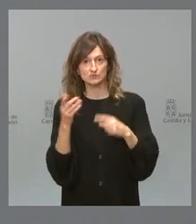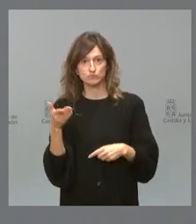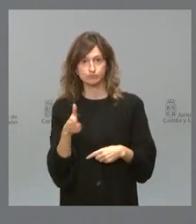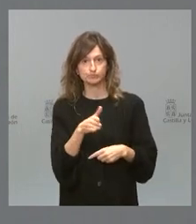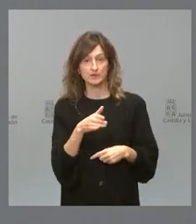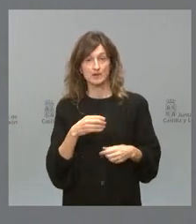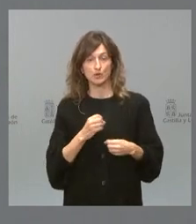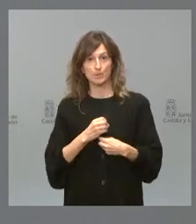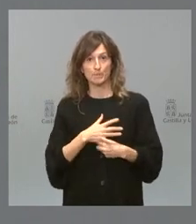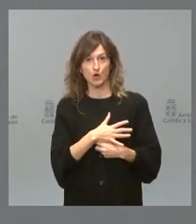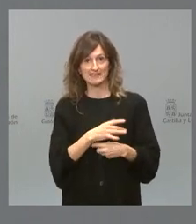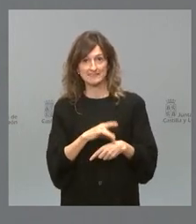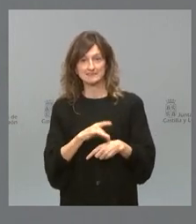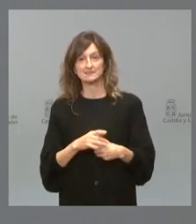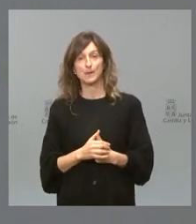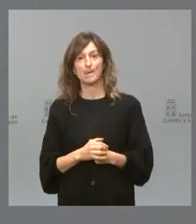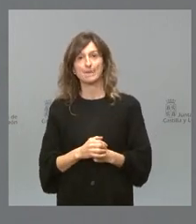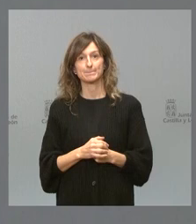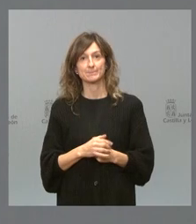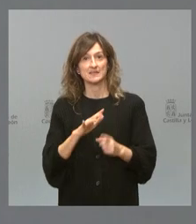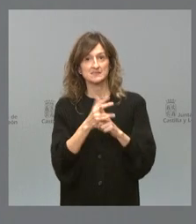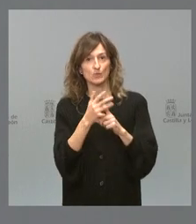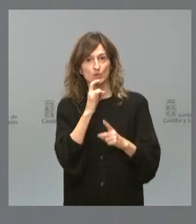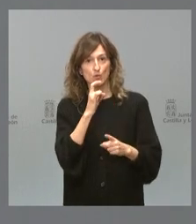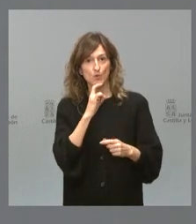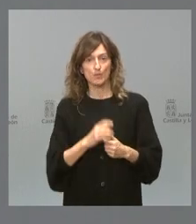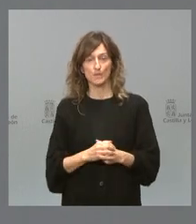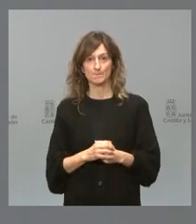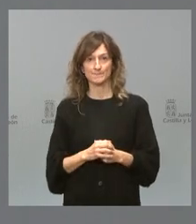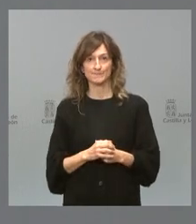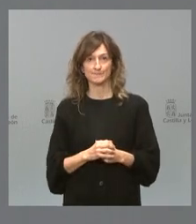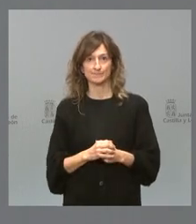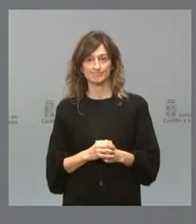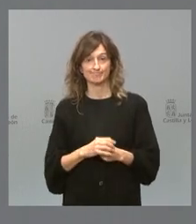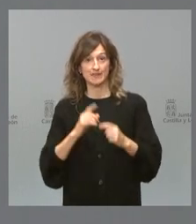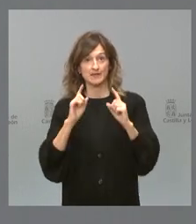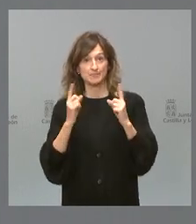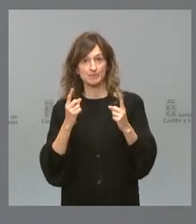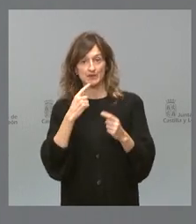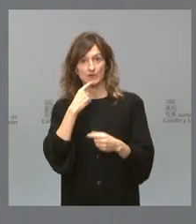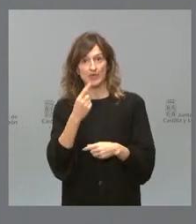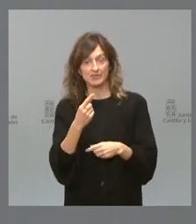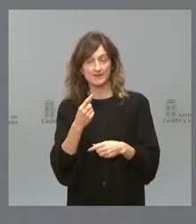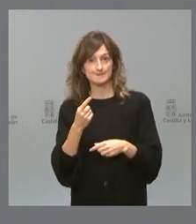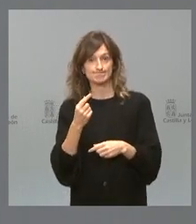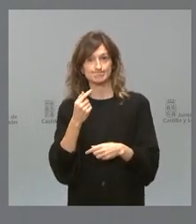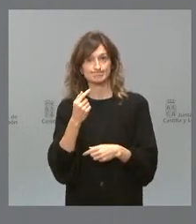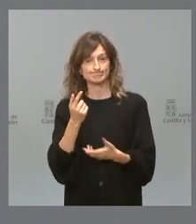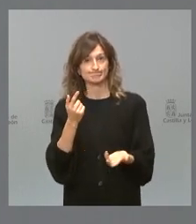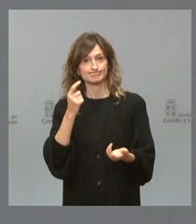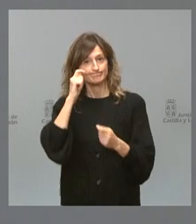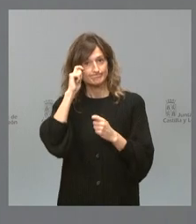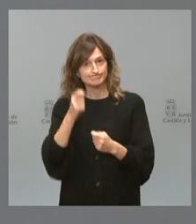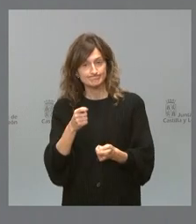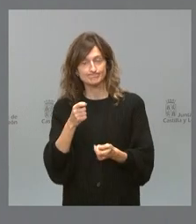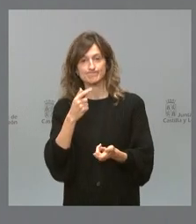por bronquiolitis y meningitis no sé cómo está la situación Pues en primer lugar nuestra solidaridad a las familias